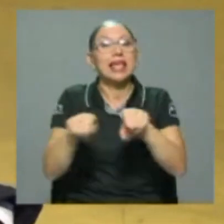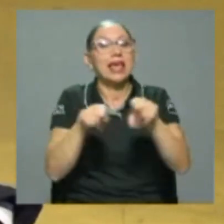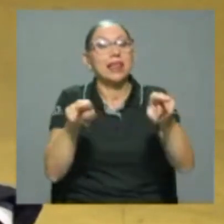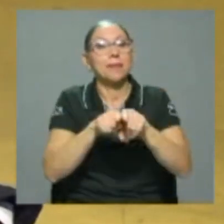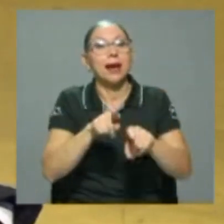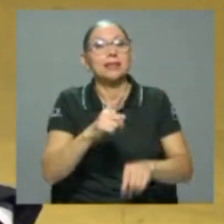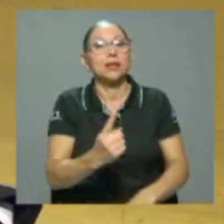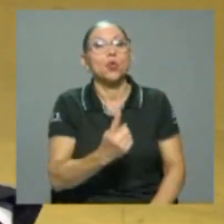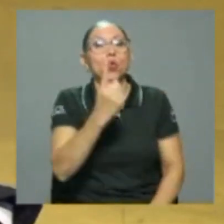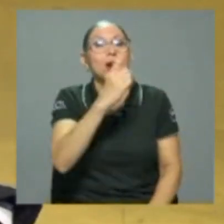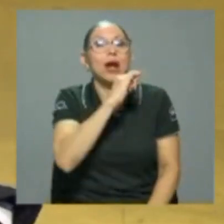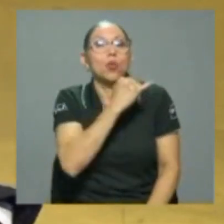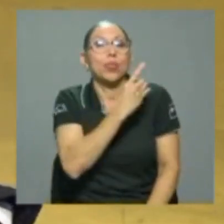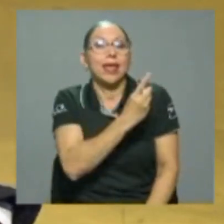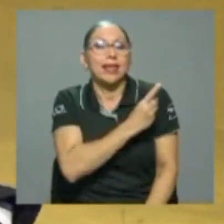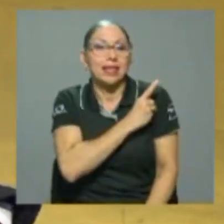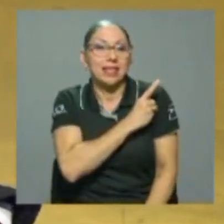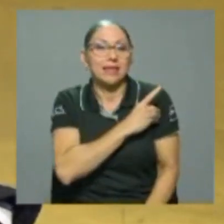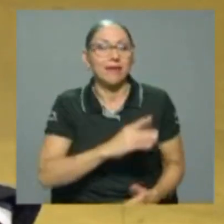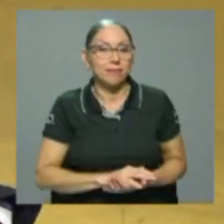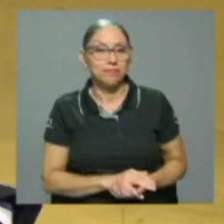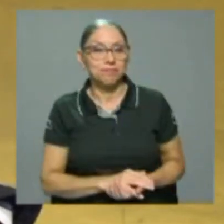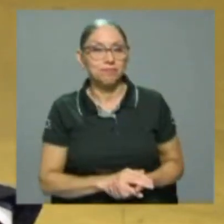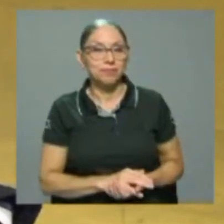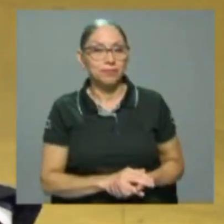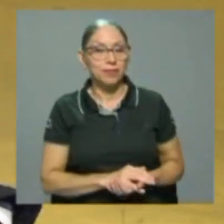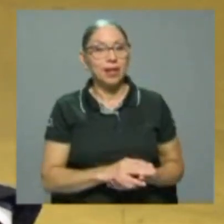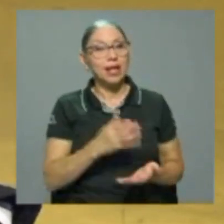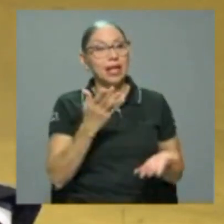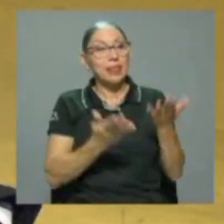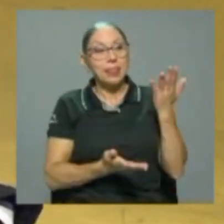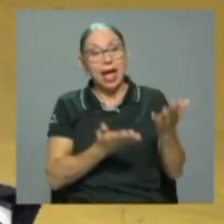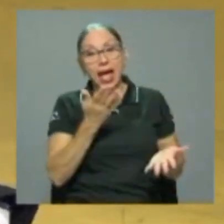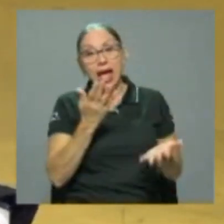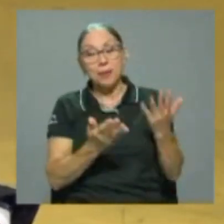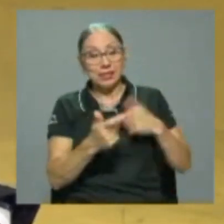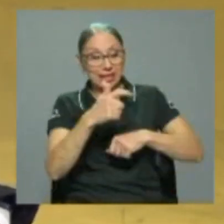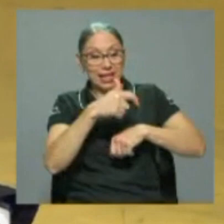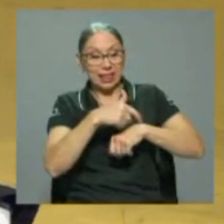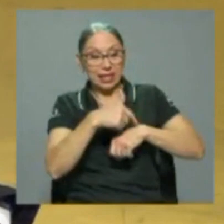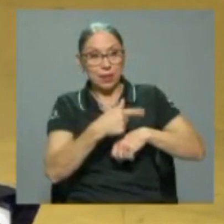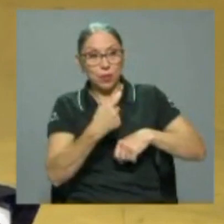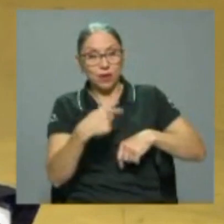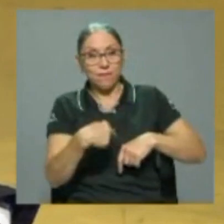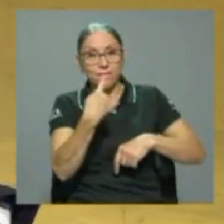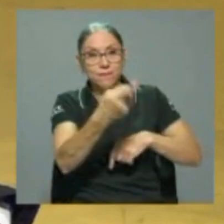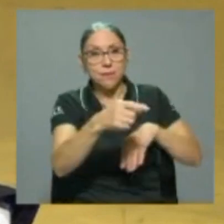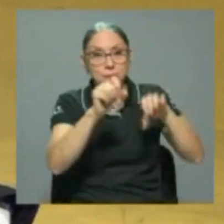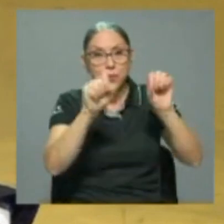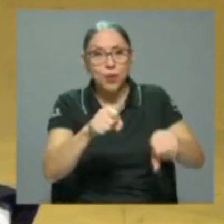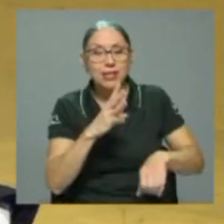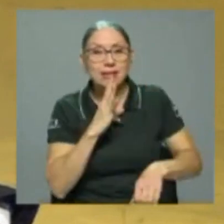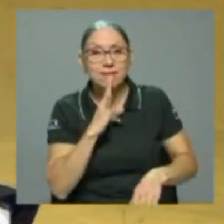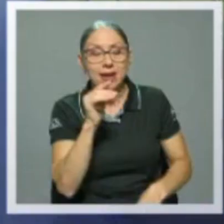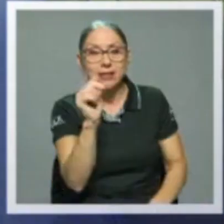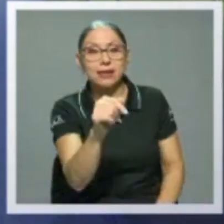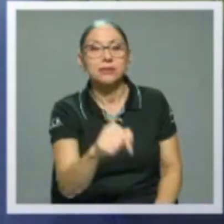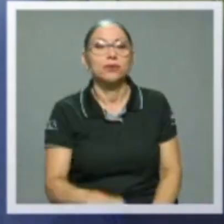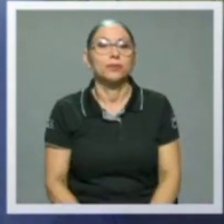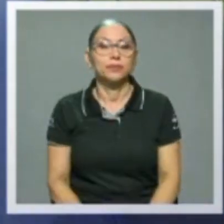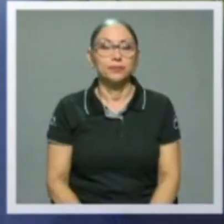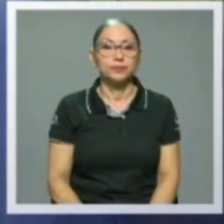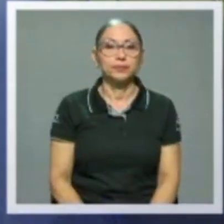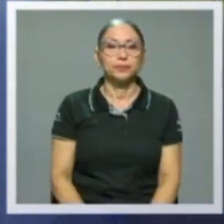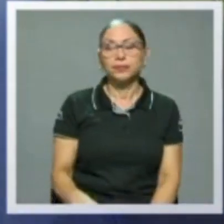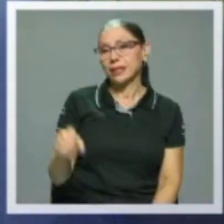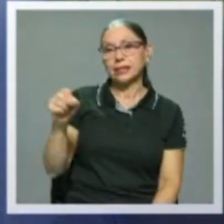tal vez si breve, en el minuto y medio que nos queda, ya que me comí un poquito, si nos haces un poquito de referencia a eso, a esa